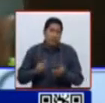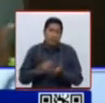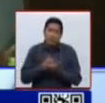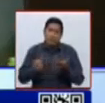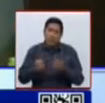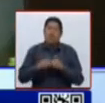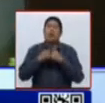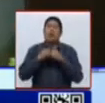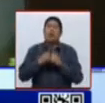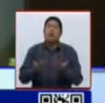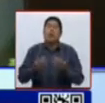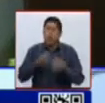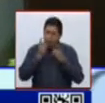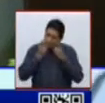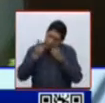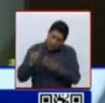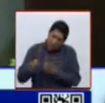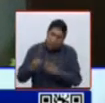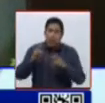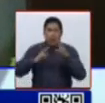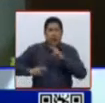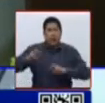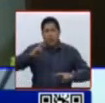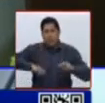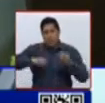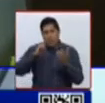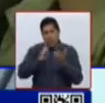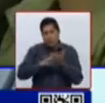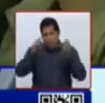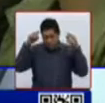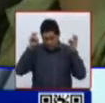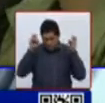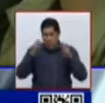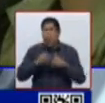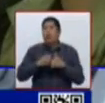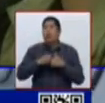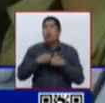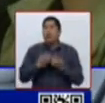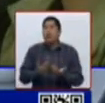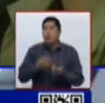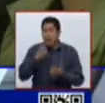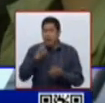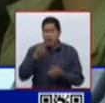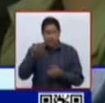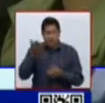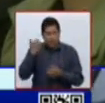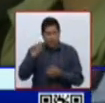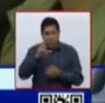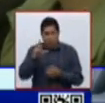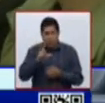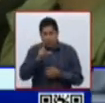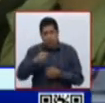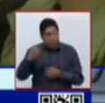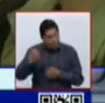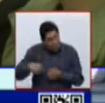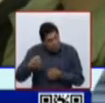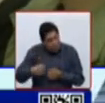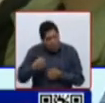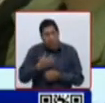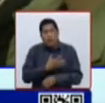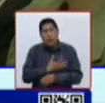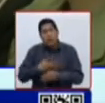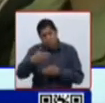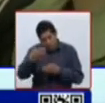como denunciante en la investigación de este caso, y según lo ha establecido el día lunes el tribunal, concluida la